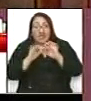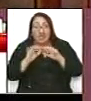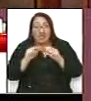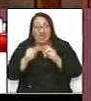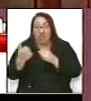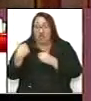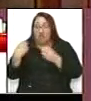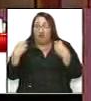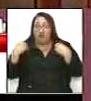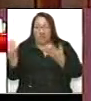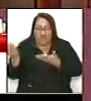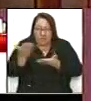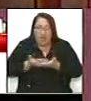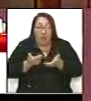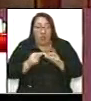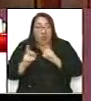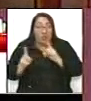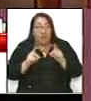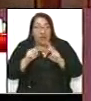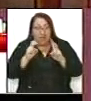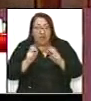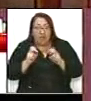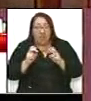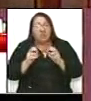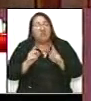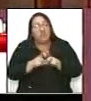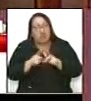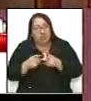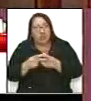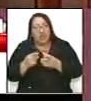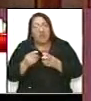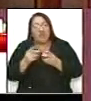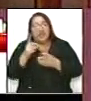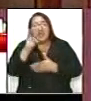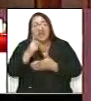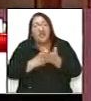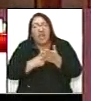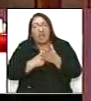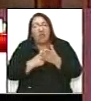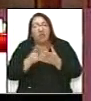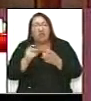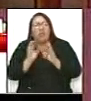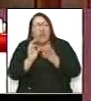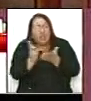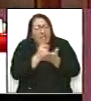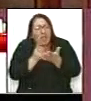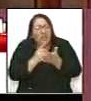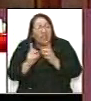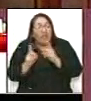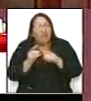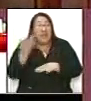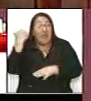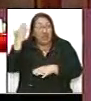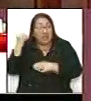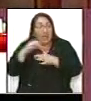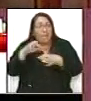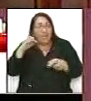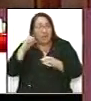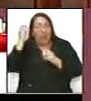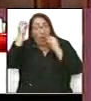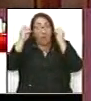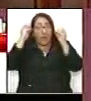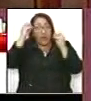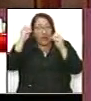nos facilitara para cuando debatamos este tema también el diario de debates del día del pleno, porque es verdad que en el día del pleno hubieron opiniones